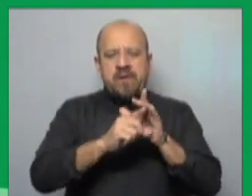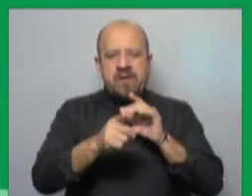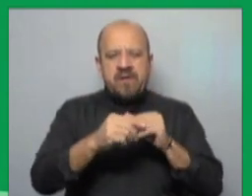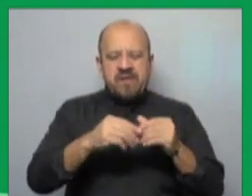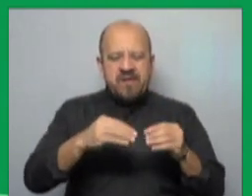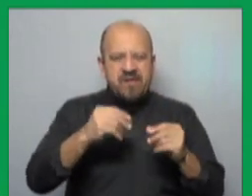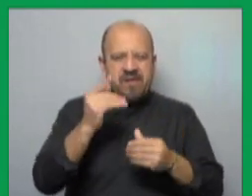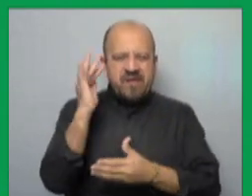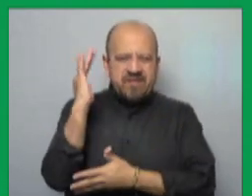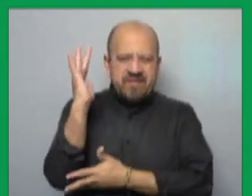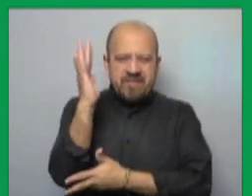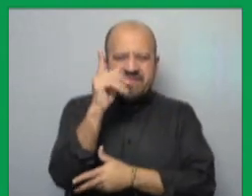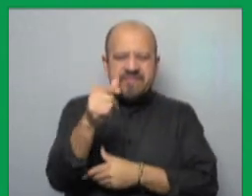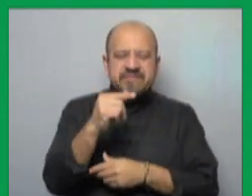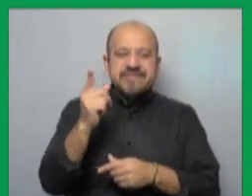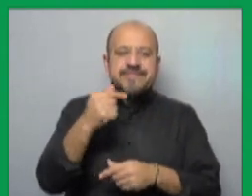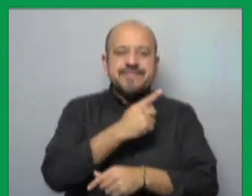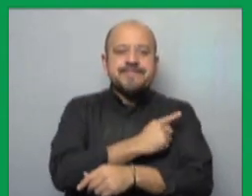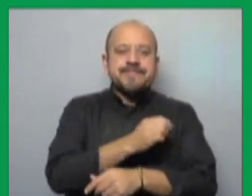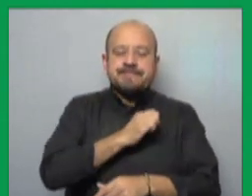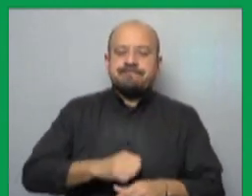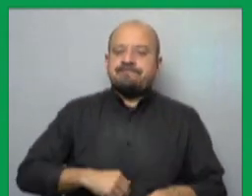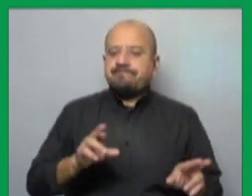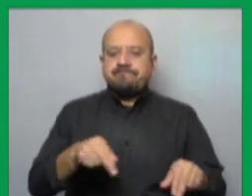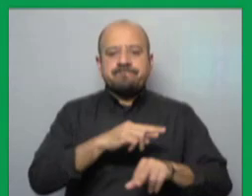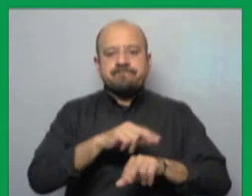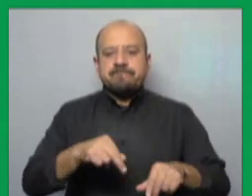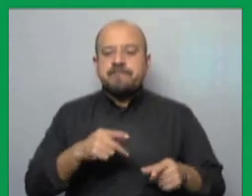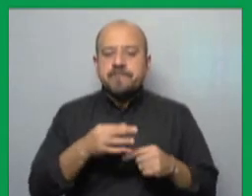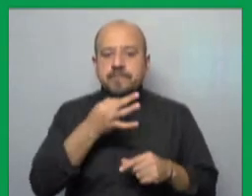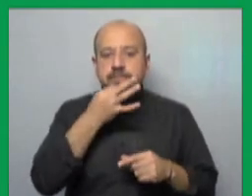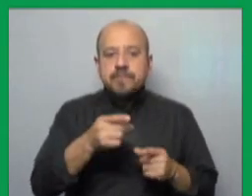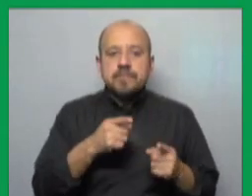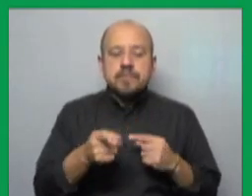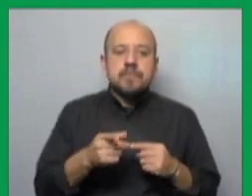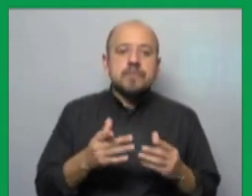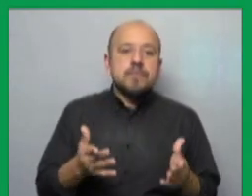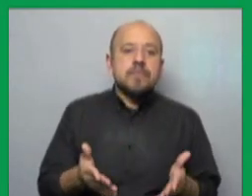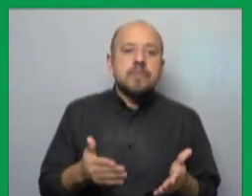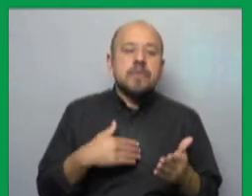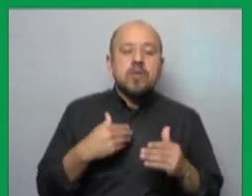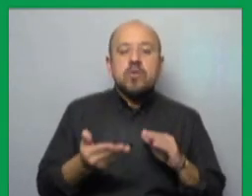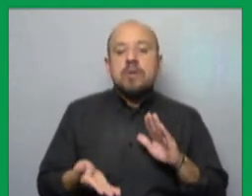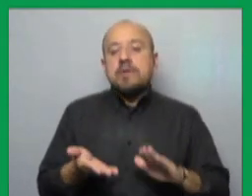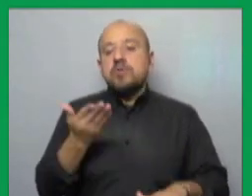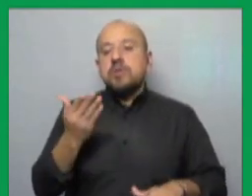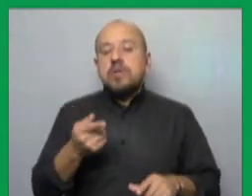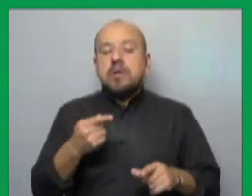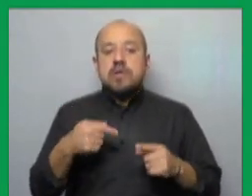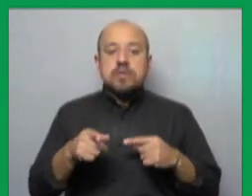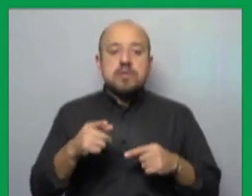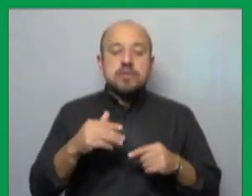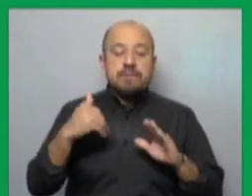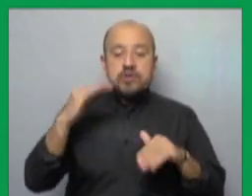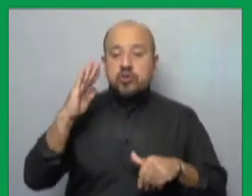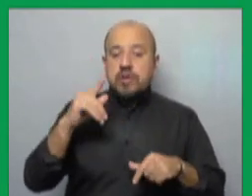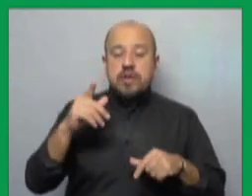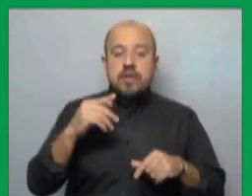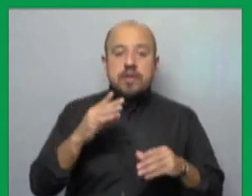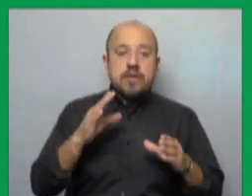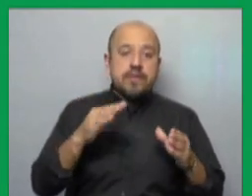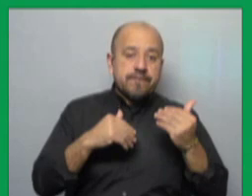forestales que finalmente beto el poder ejecutivo recordaba lo que mencionaba no la conformación de una mayoría circunstancial entre el frente amplio cabildo abierto